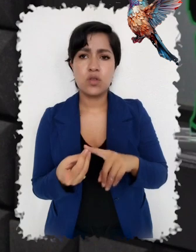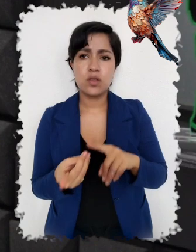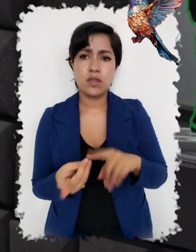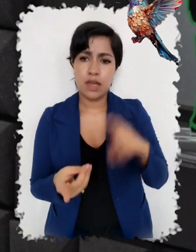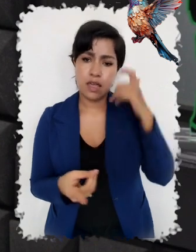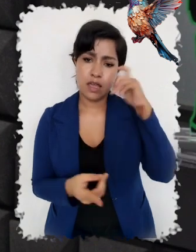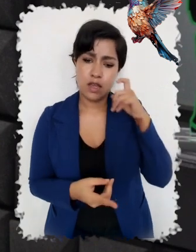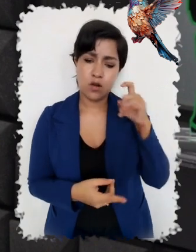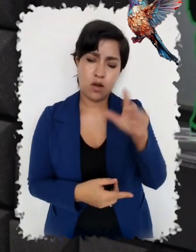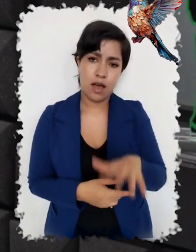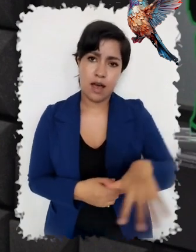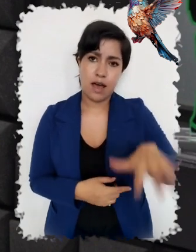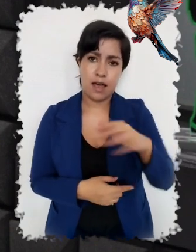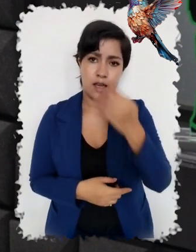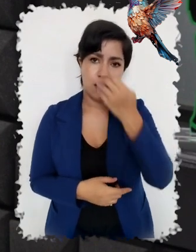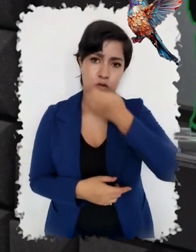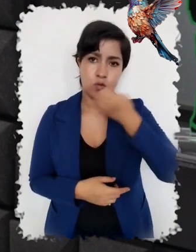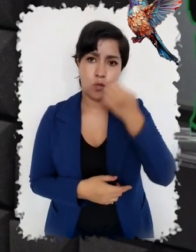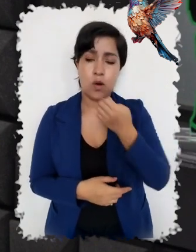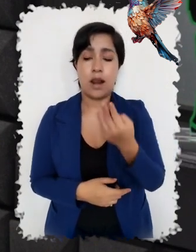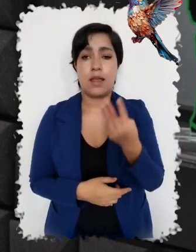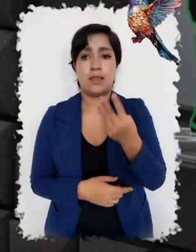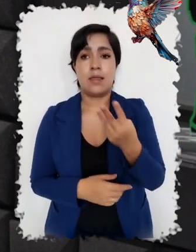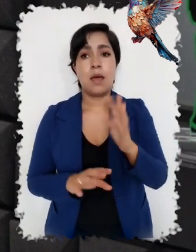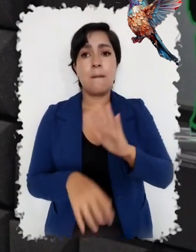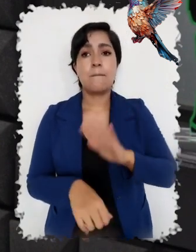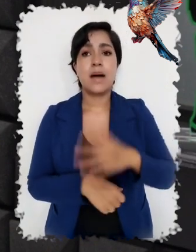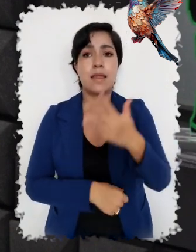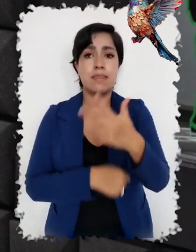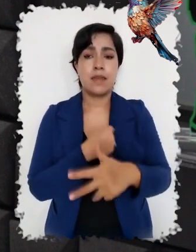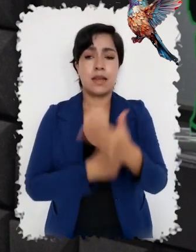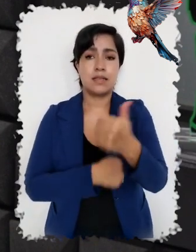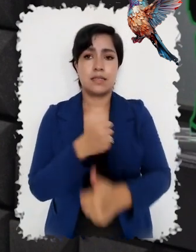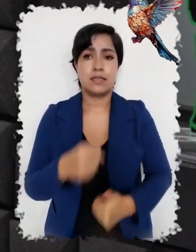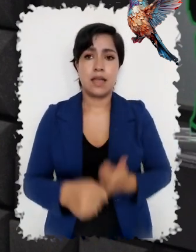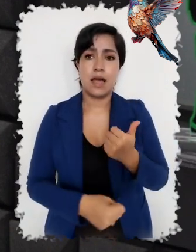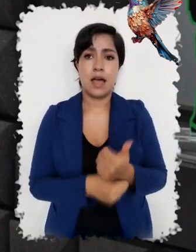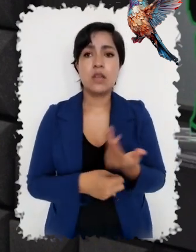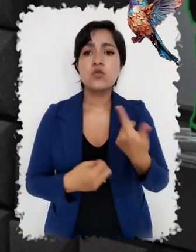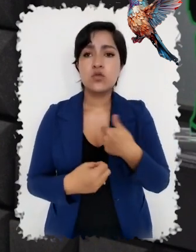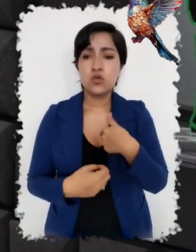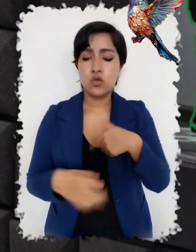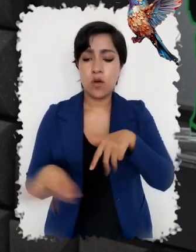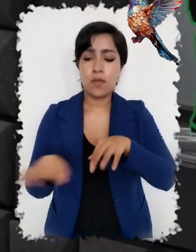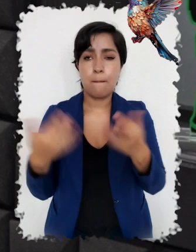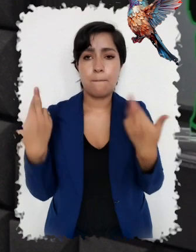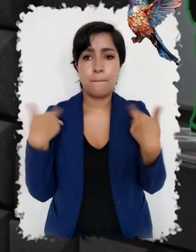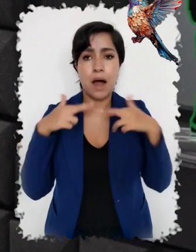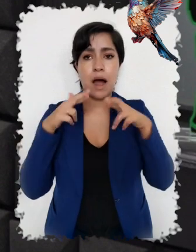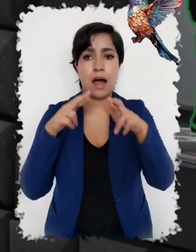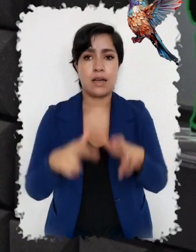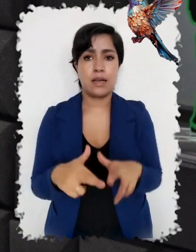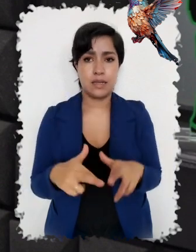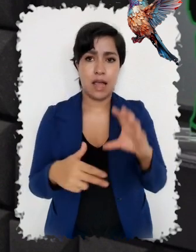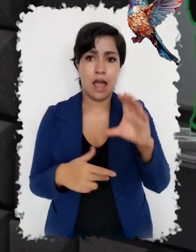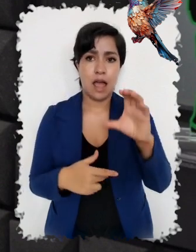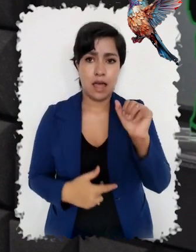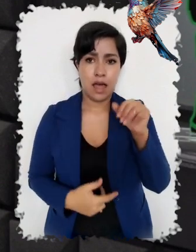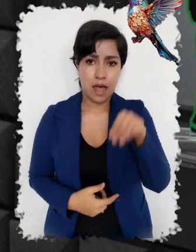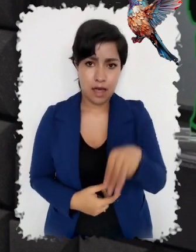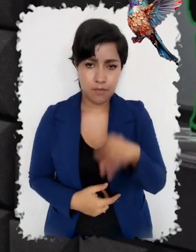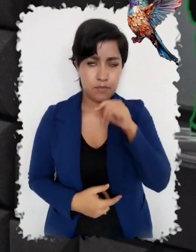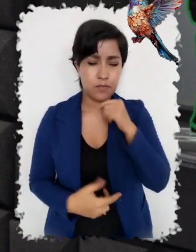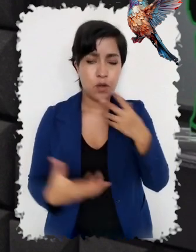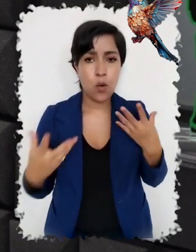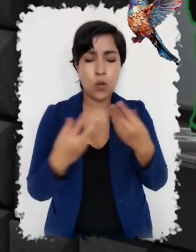diferentes eh yo tengo pues más de 13 años eh siendo maestra en cam y he